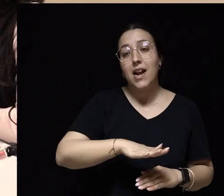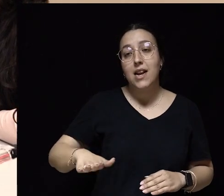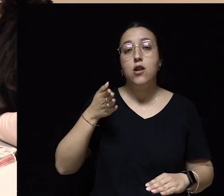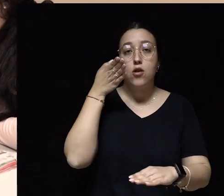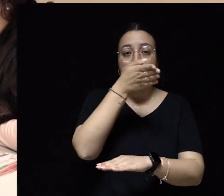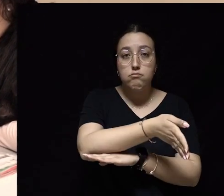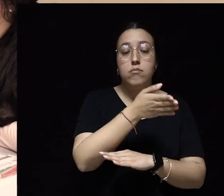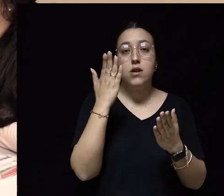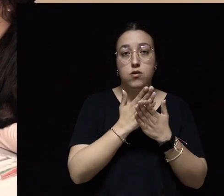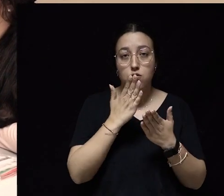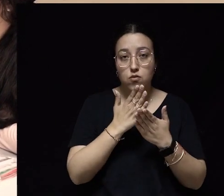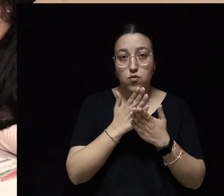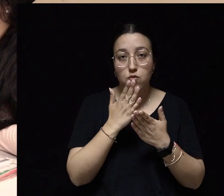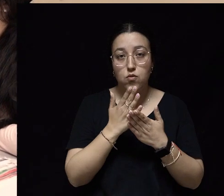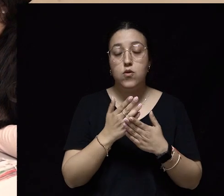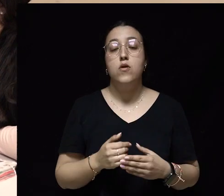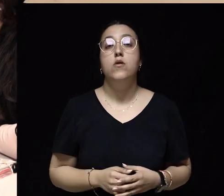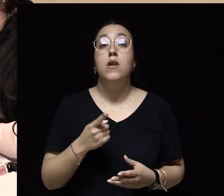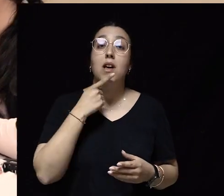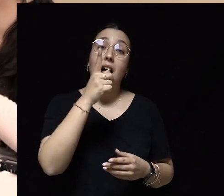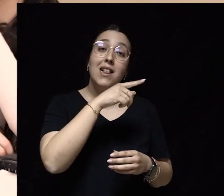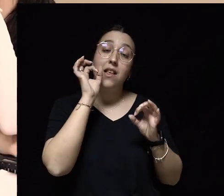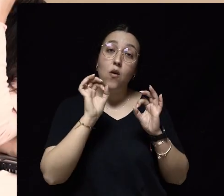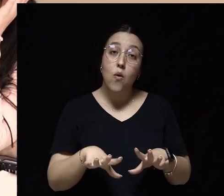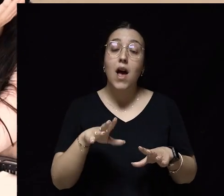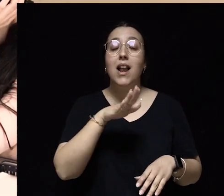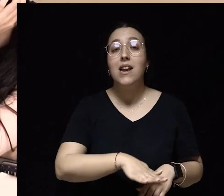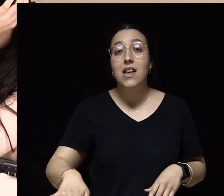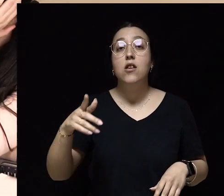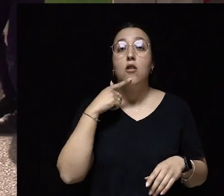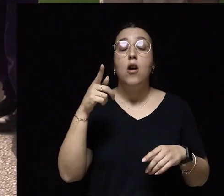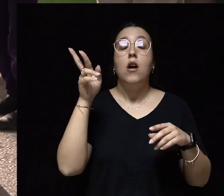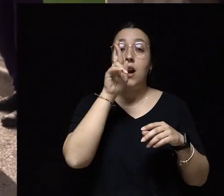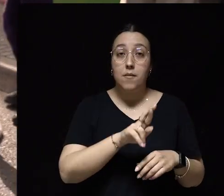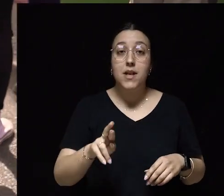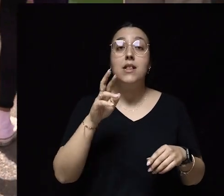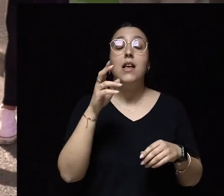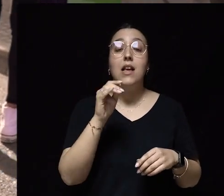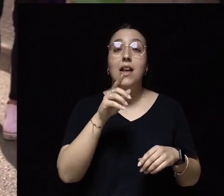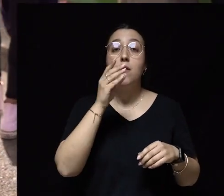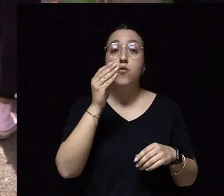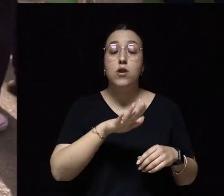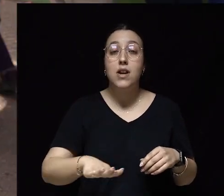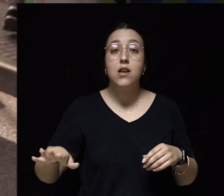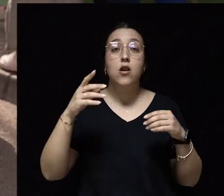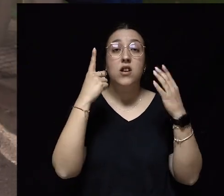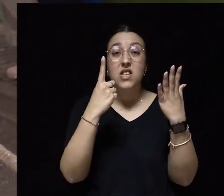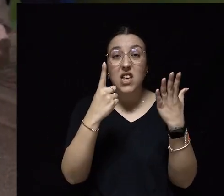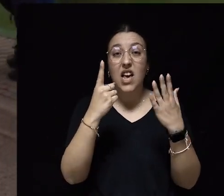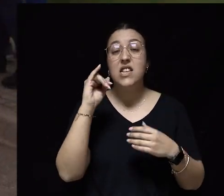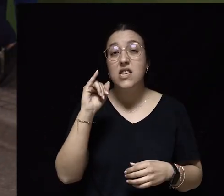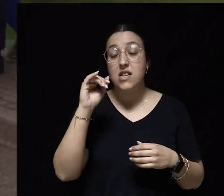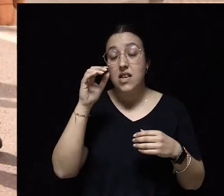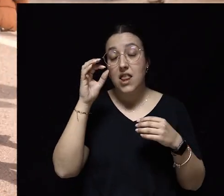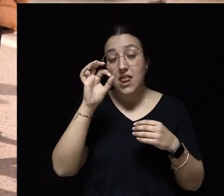del alumnado gitano termina la educación obligatoria. El resto, vidas truncadas. 6 de